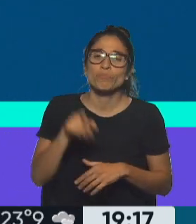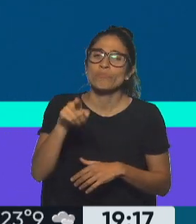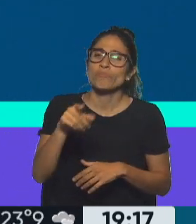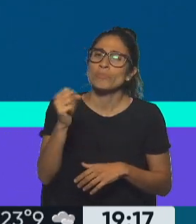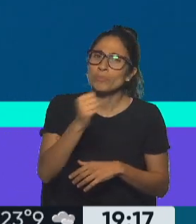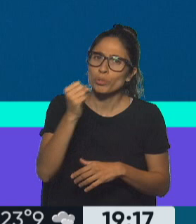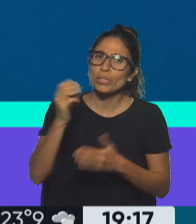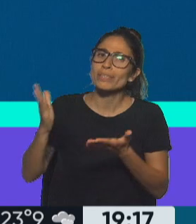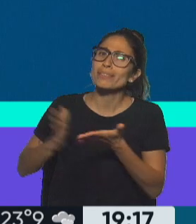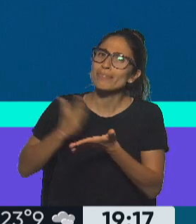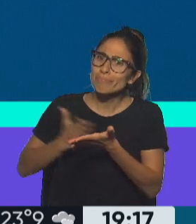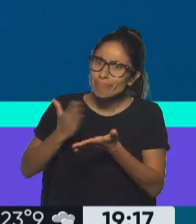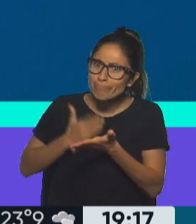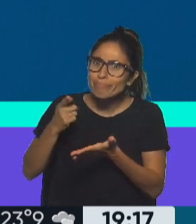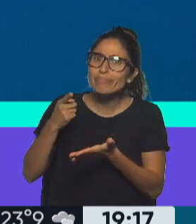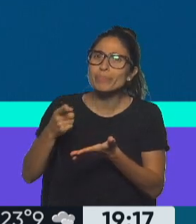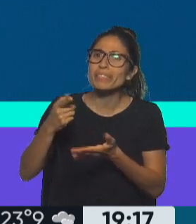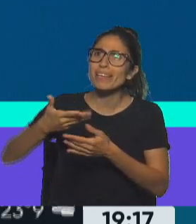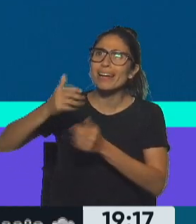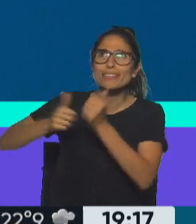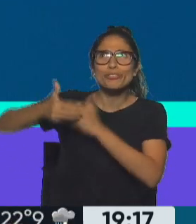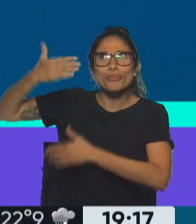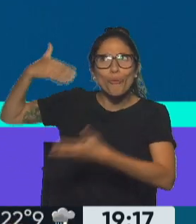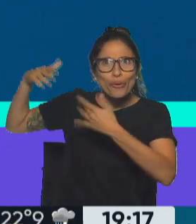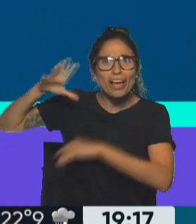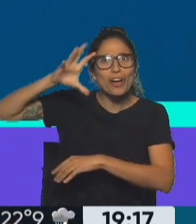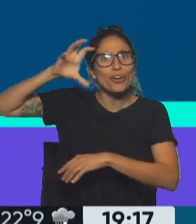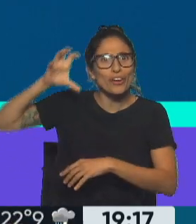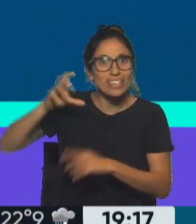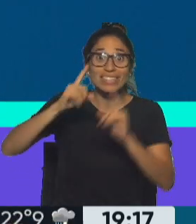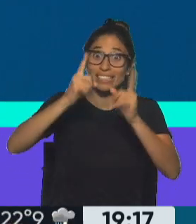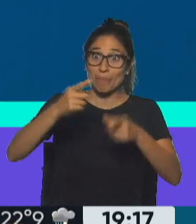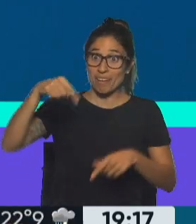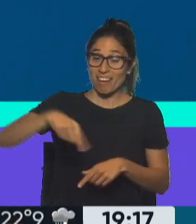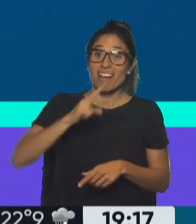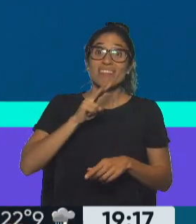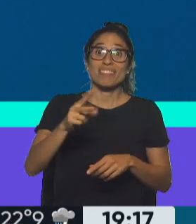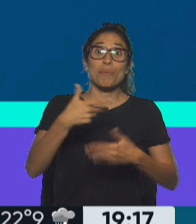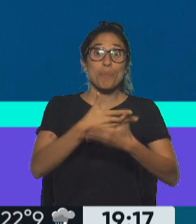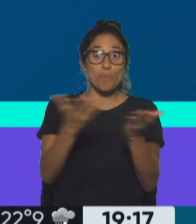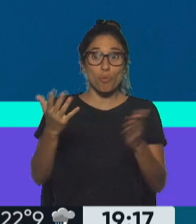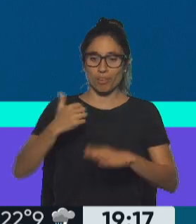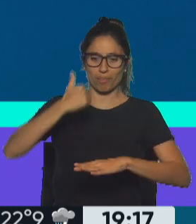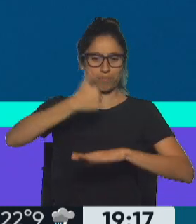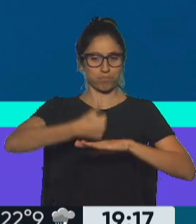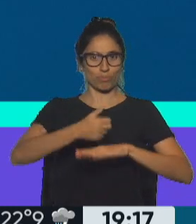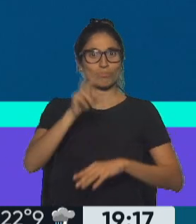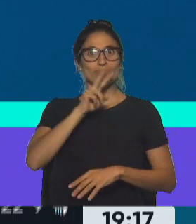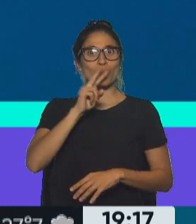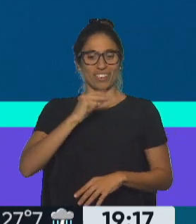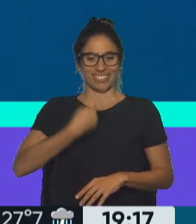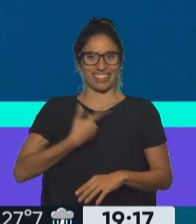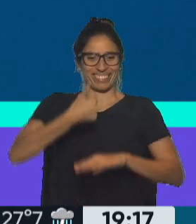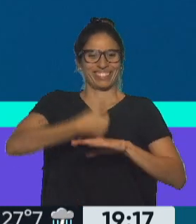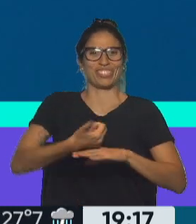trans esté también en el noticiero central de la televisión pública es muy simbólico. Aquí, en esta plaza, hay muchas que dejaron la vida,